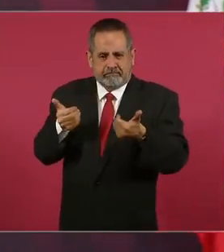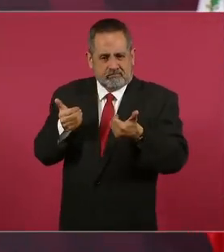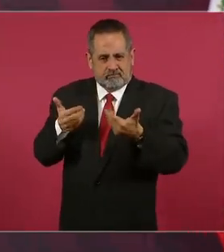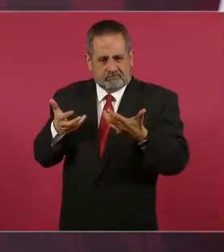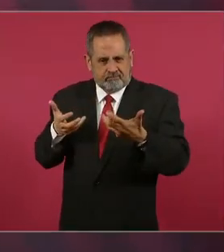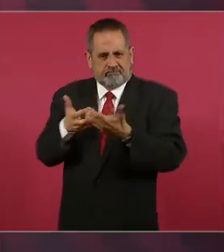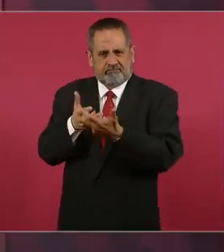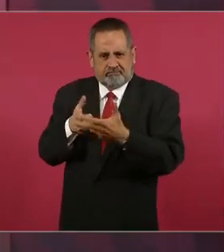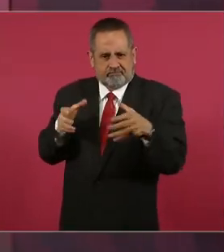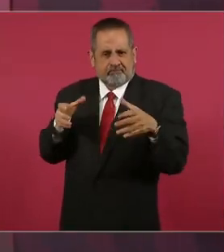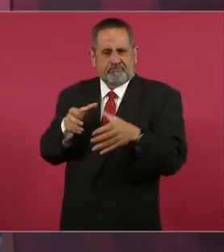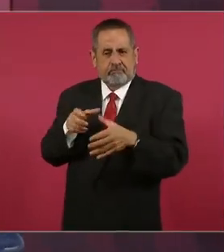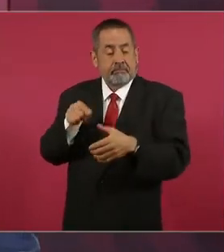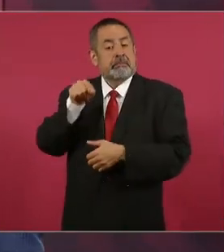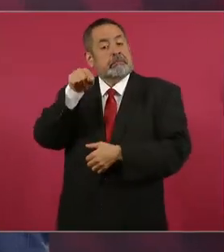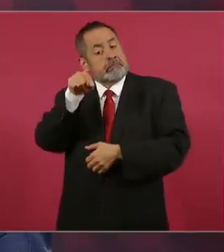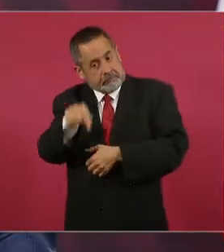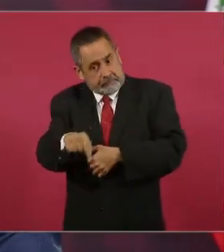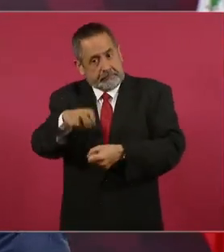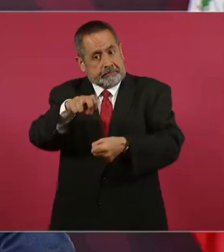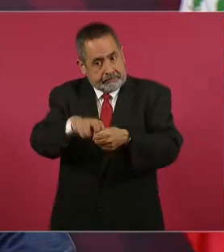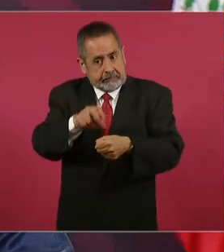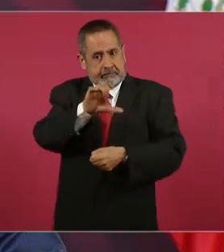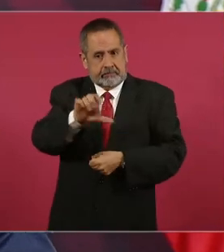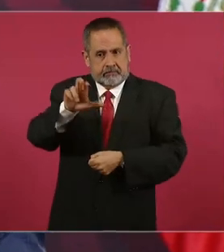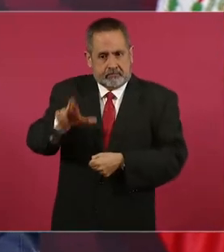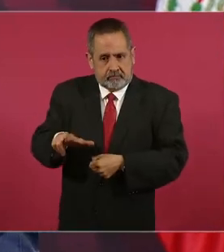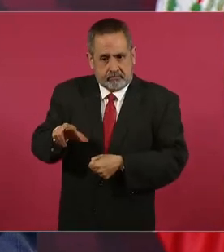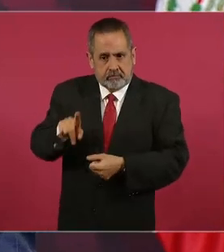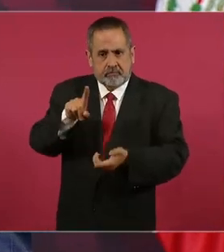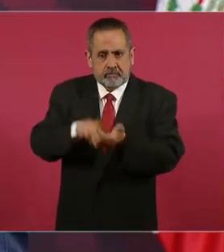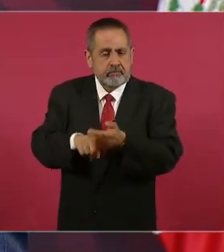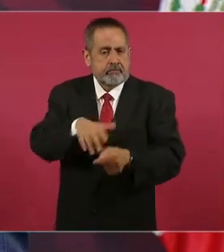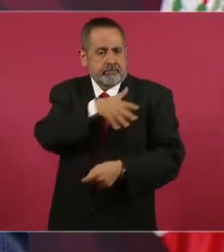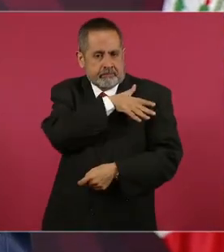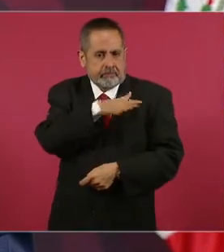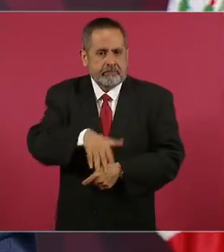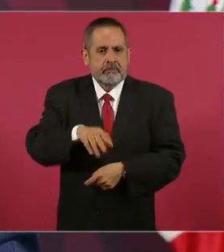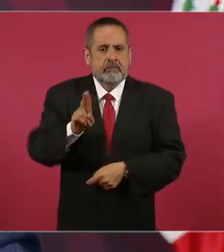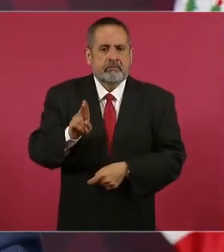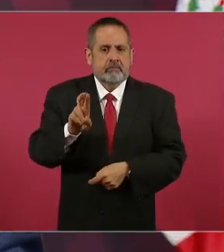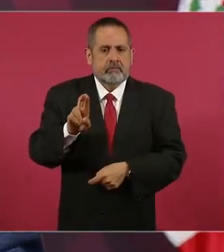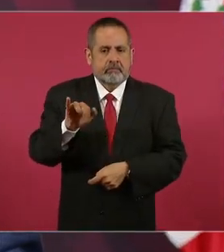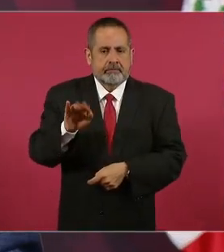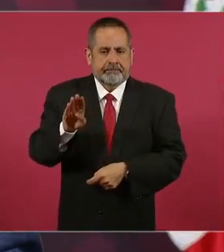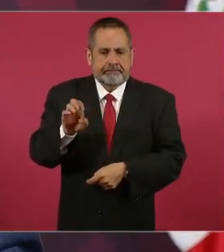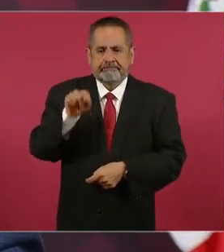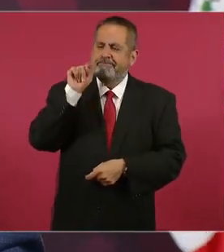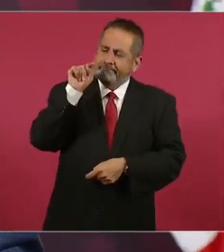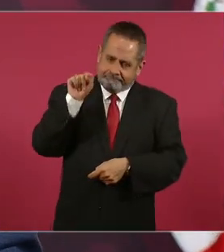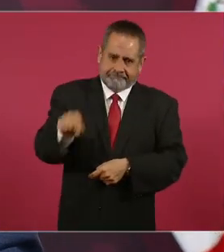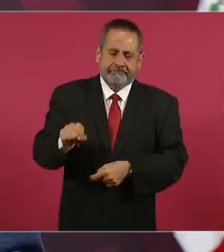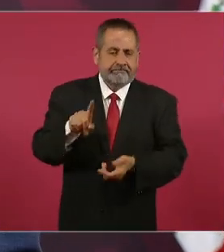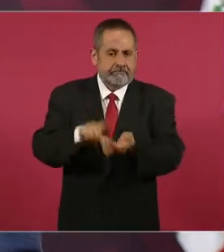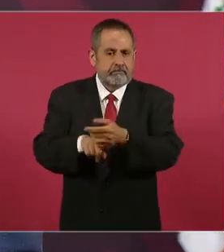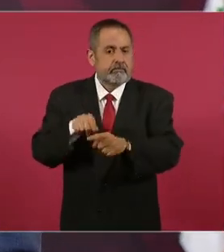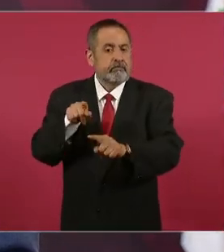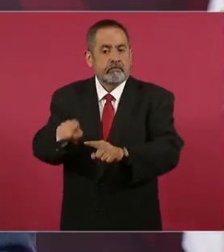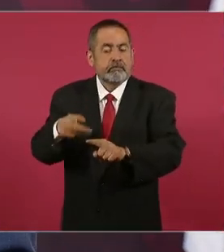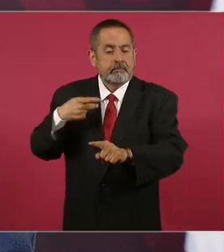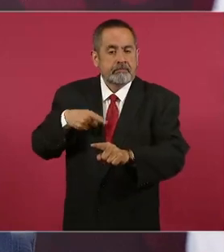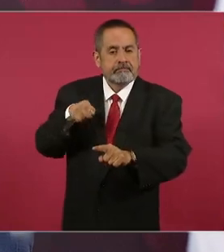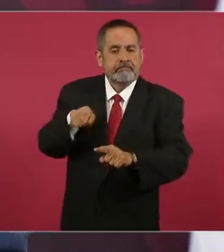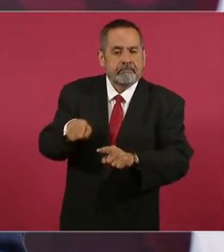y ahí estaba en Costa Rica el general Uribe, que fue el personaje